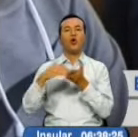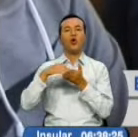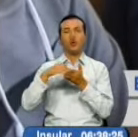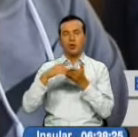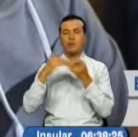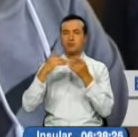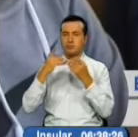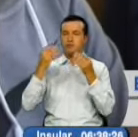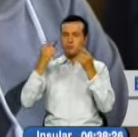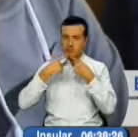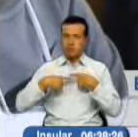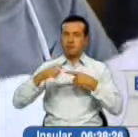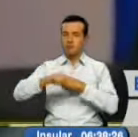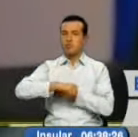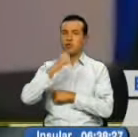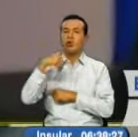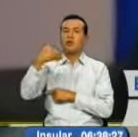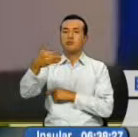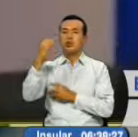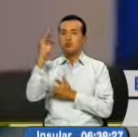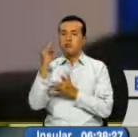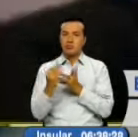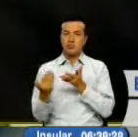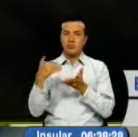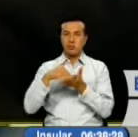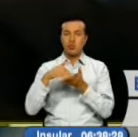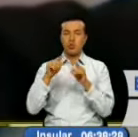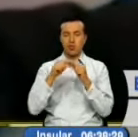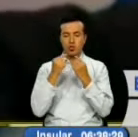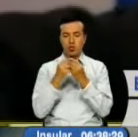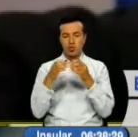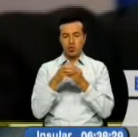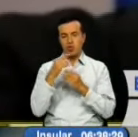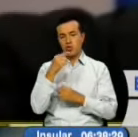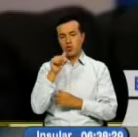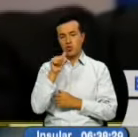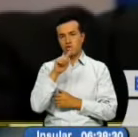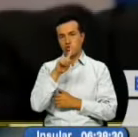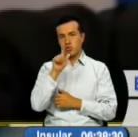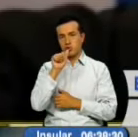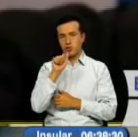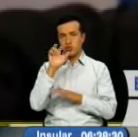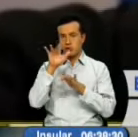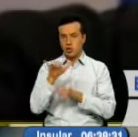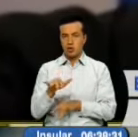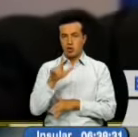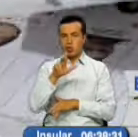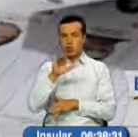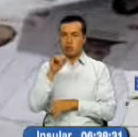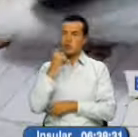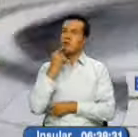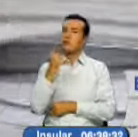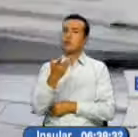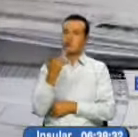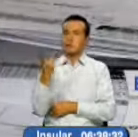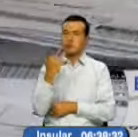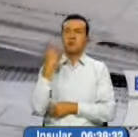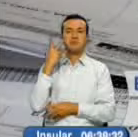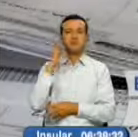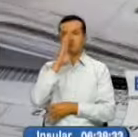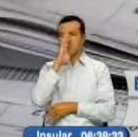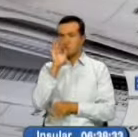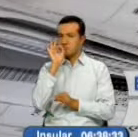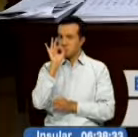las acciones electorales posteriores. A él se suma el jefe de gabinete, Gonzalo Conque, en nombre del secretario Luis Almagro, quien destacó la